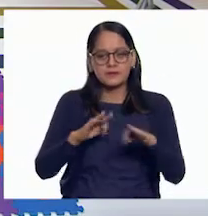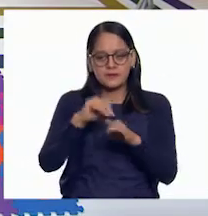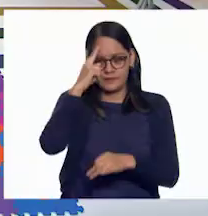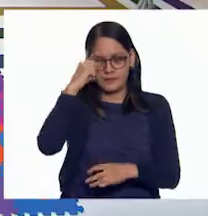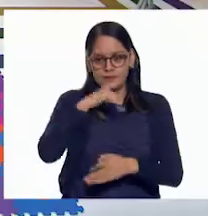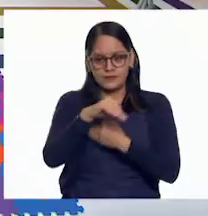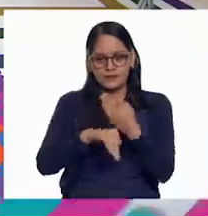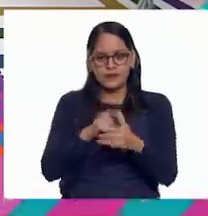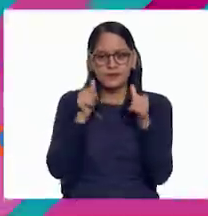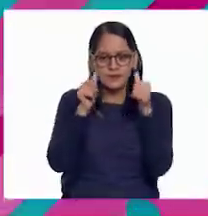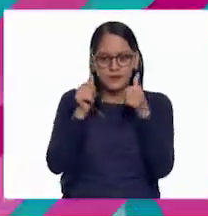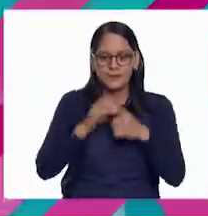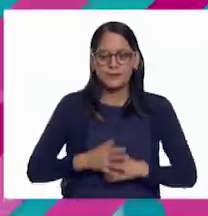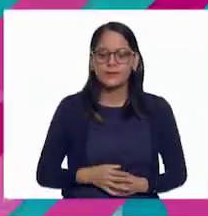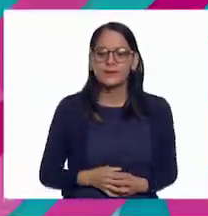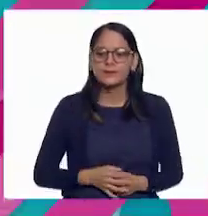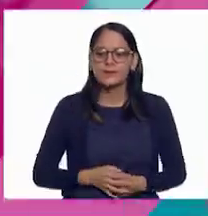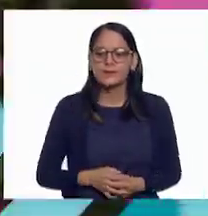nosotros. Ajo Listo.